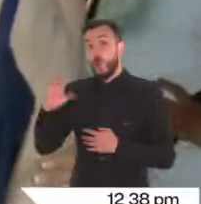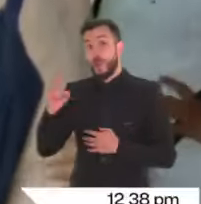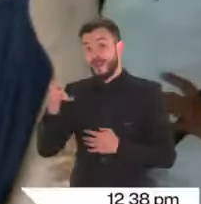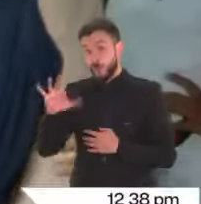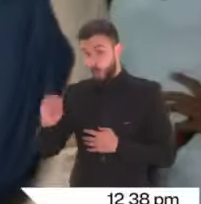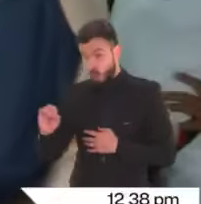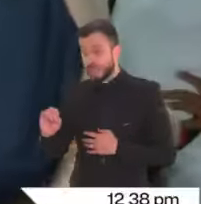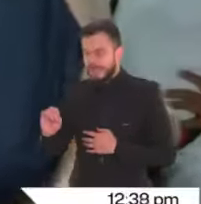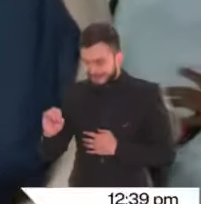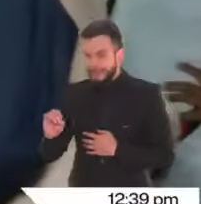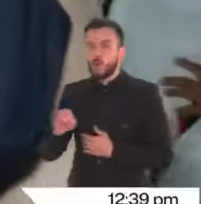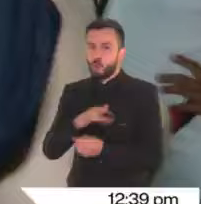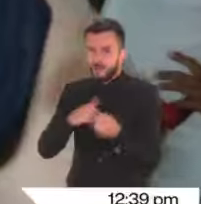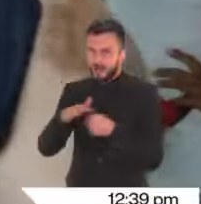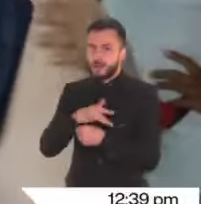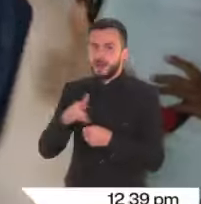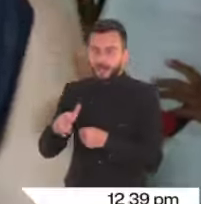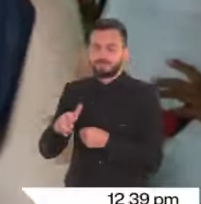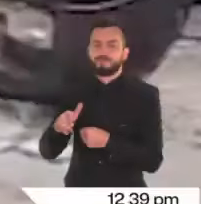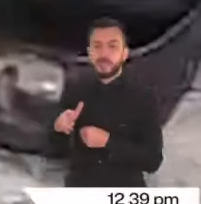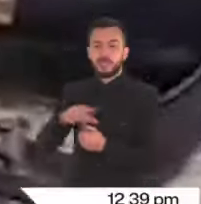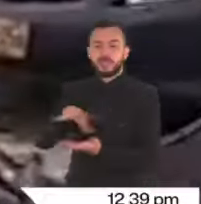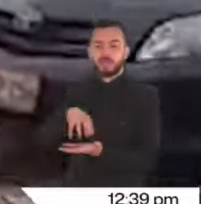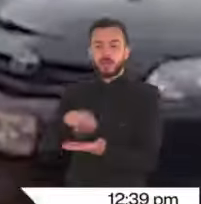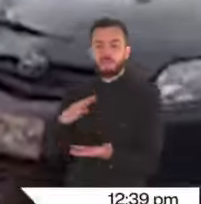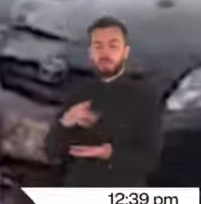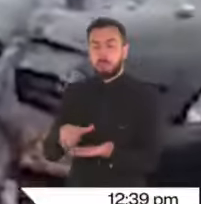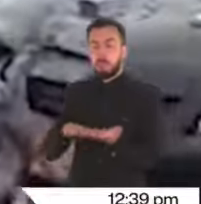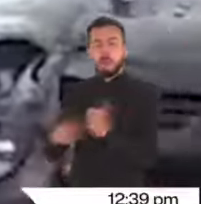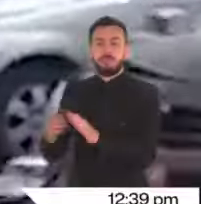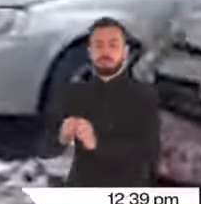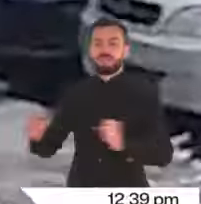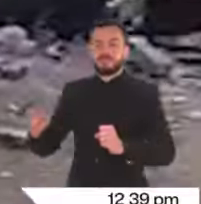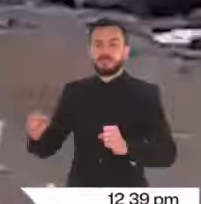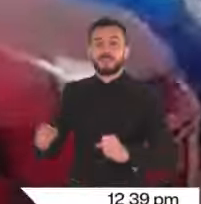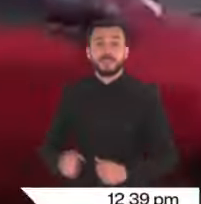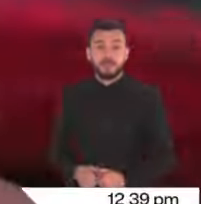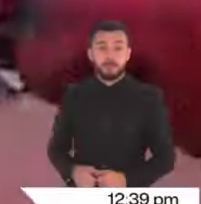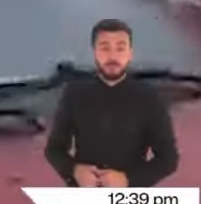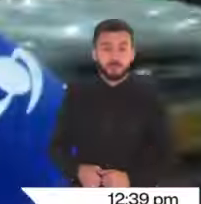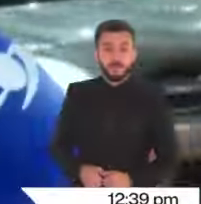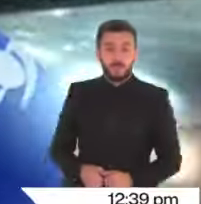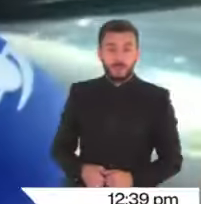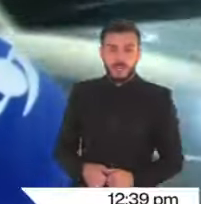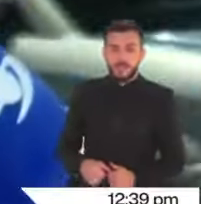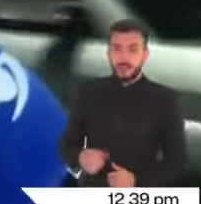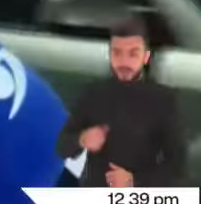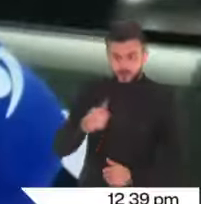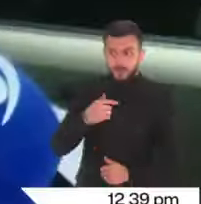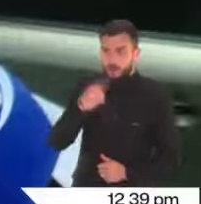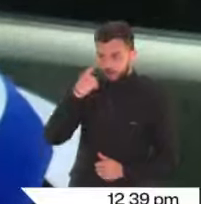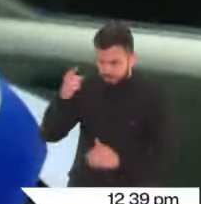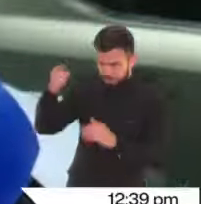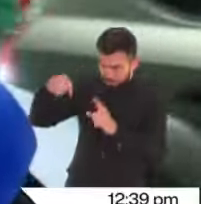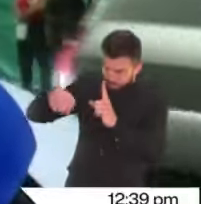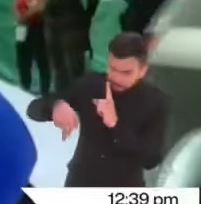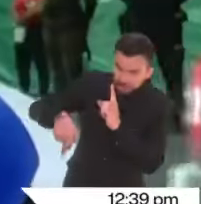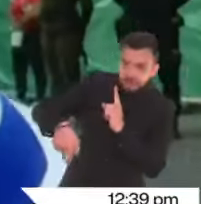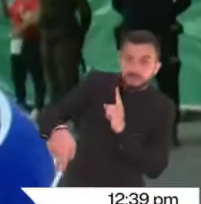David estaba con su sobrino Javier en el momento de la tragedia. Él se metió allá a la caldera, yo fui con él hacia esa